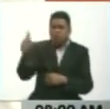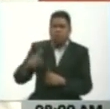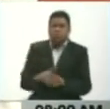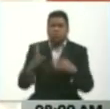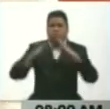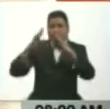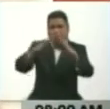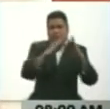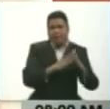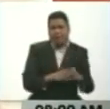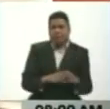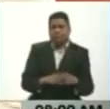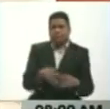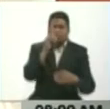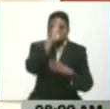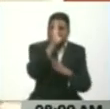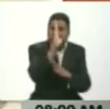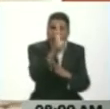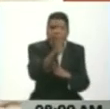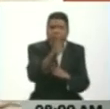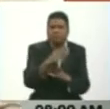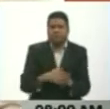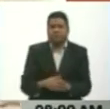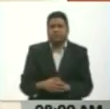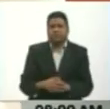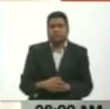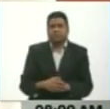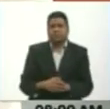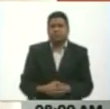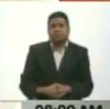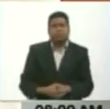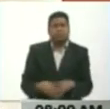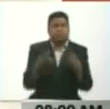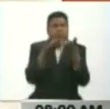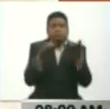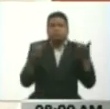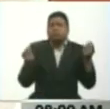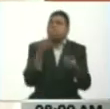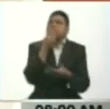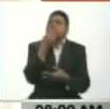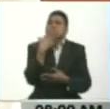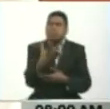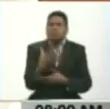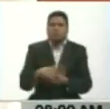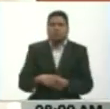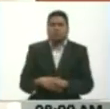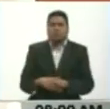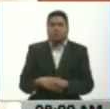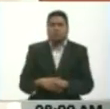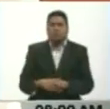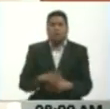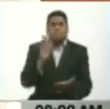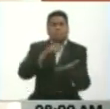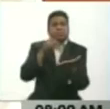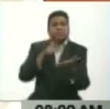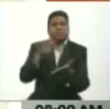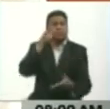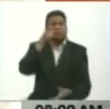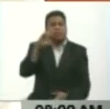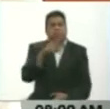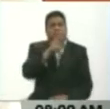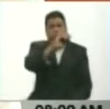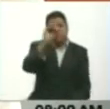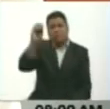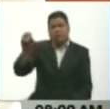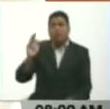que va a intervenir directamente allí, va a solventar. Eso es represivo. Eso es participación popular. Y es el llamado que se le hace.